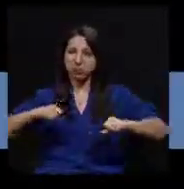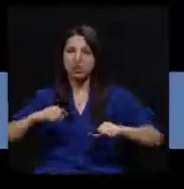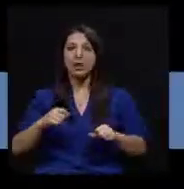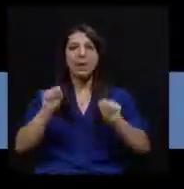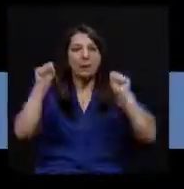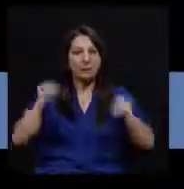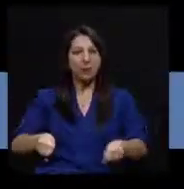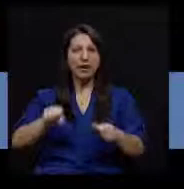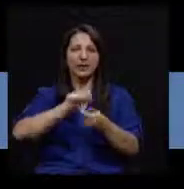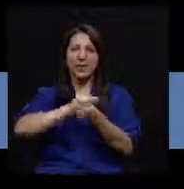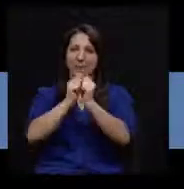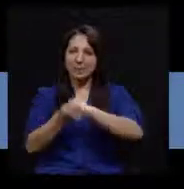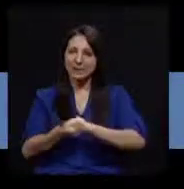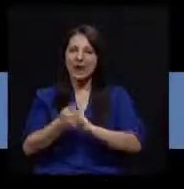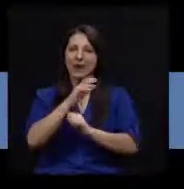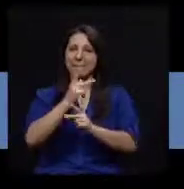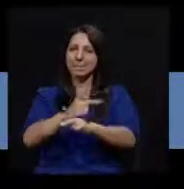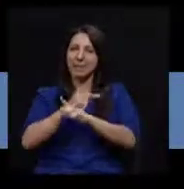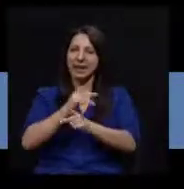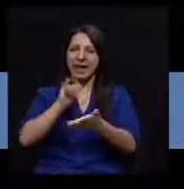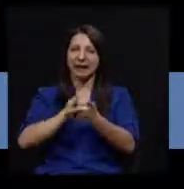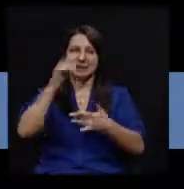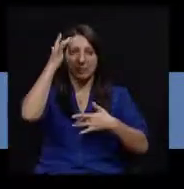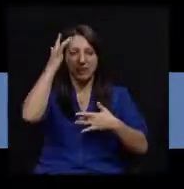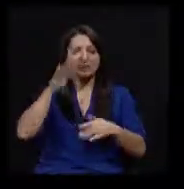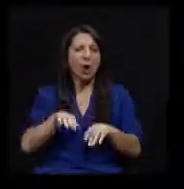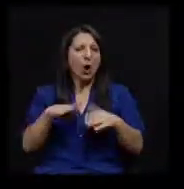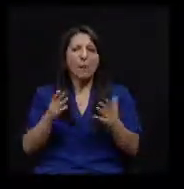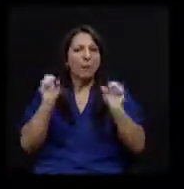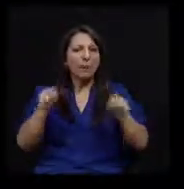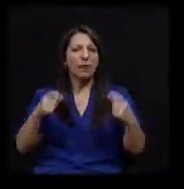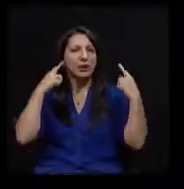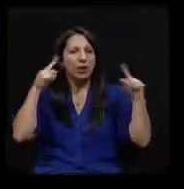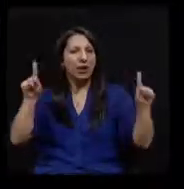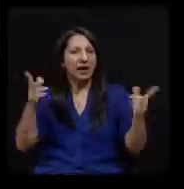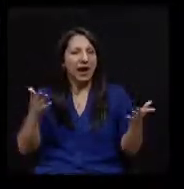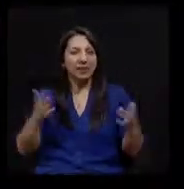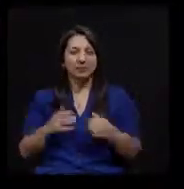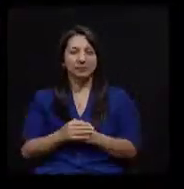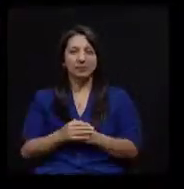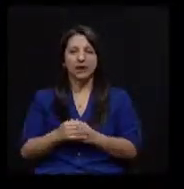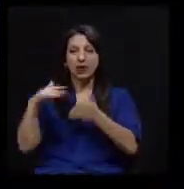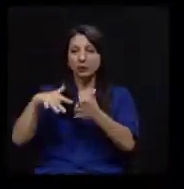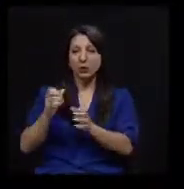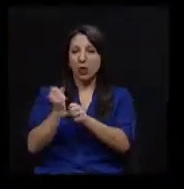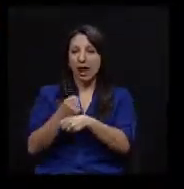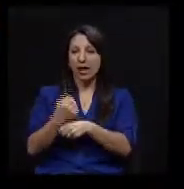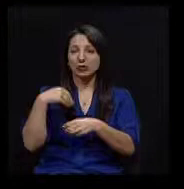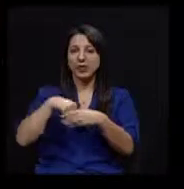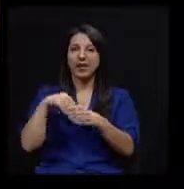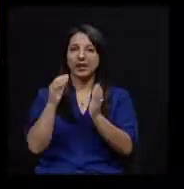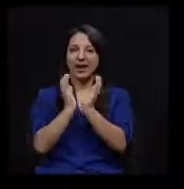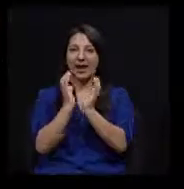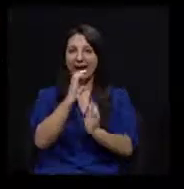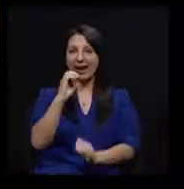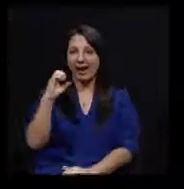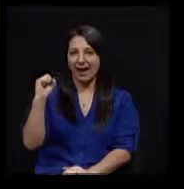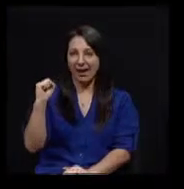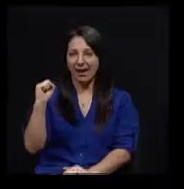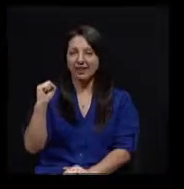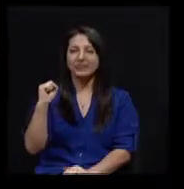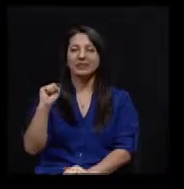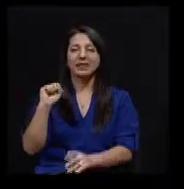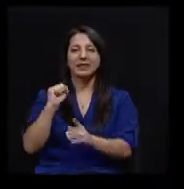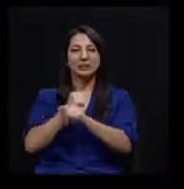manos poder combatir y prevenir este mal. ¿Cómo se puede lograr esto? Un estudio realizado en la Caja Costarricense del Seguro